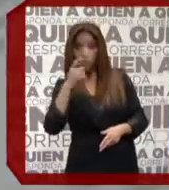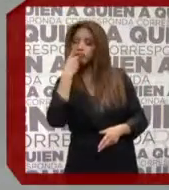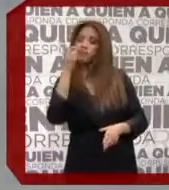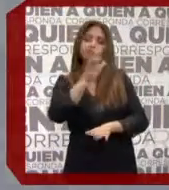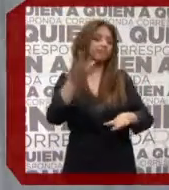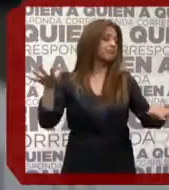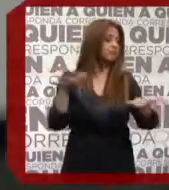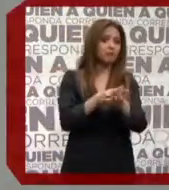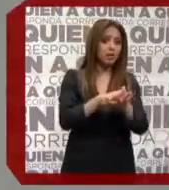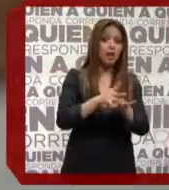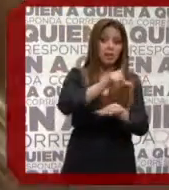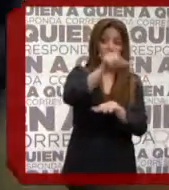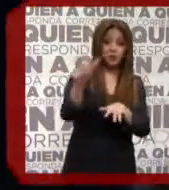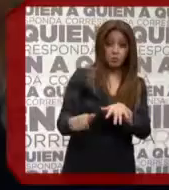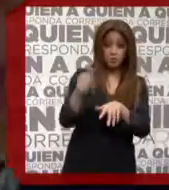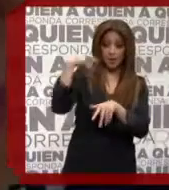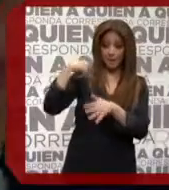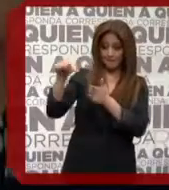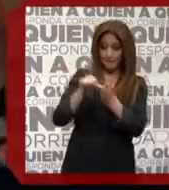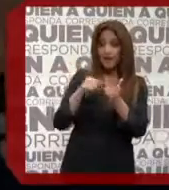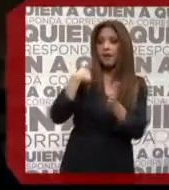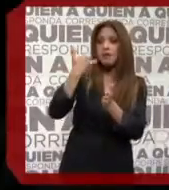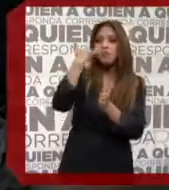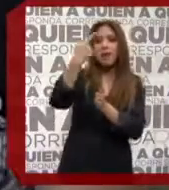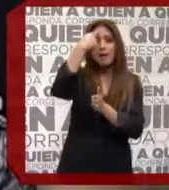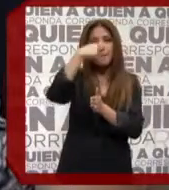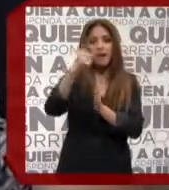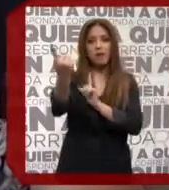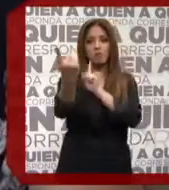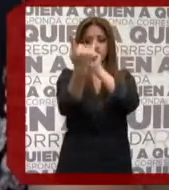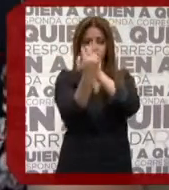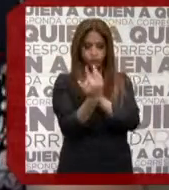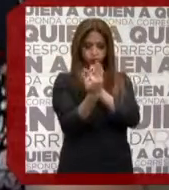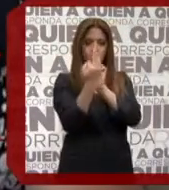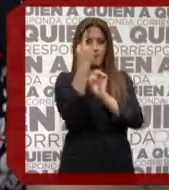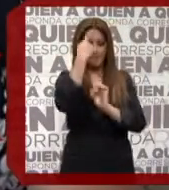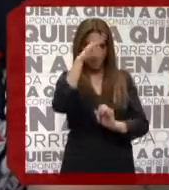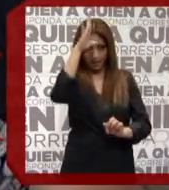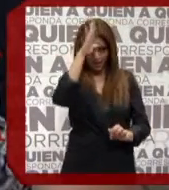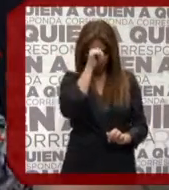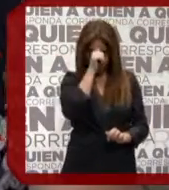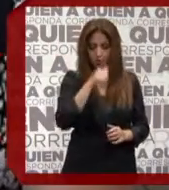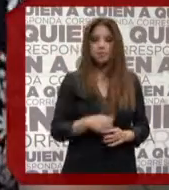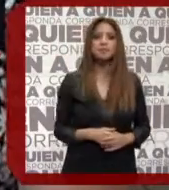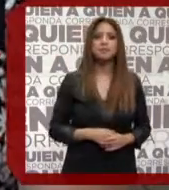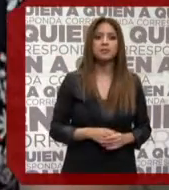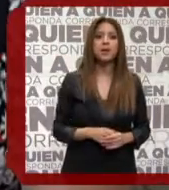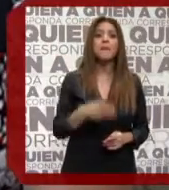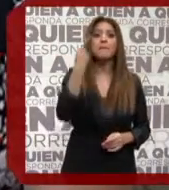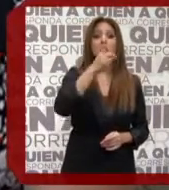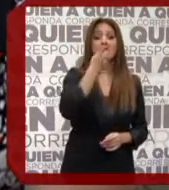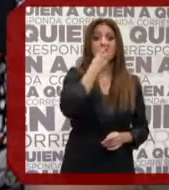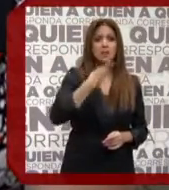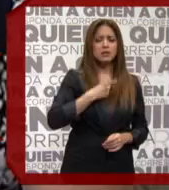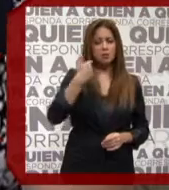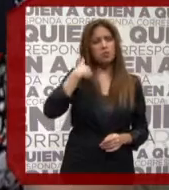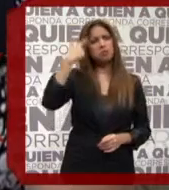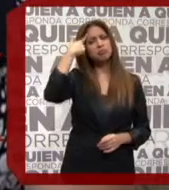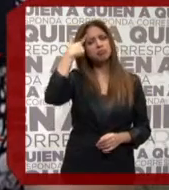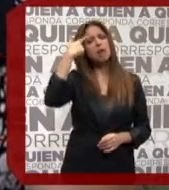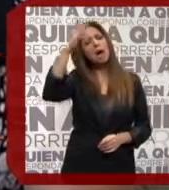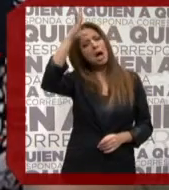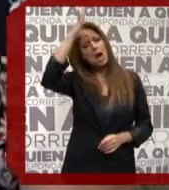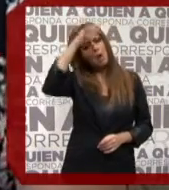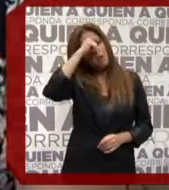unos meses la llamaron de Seguridad Pública para conciliar. Y me dicen textualmente que llegaríamos a un convenio. El